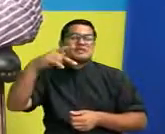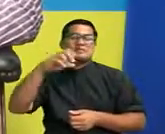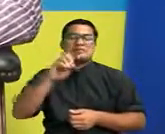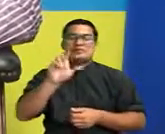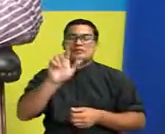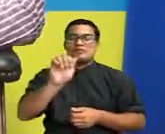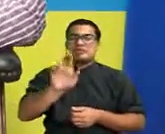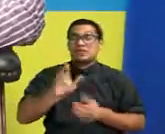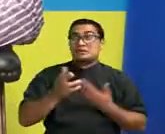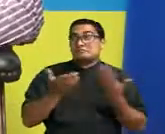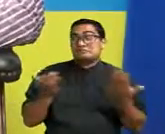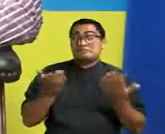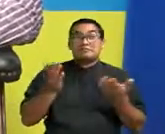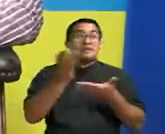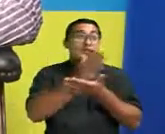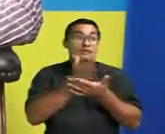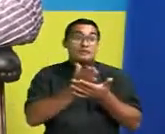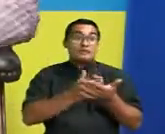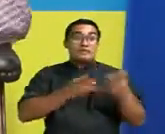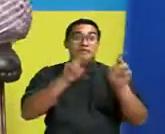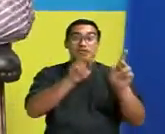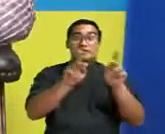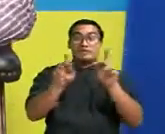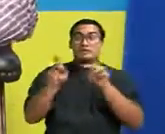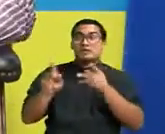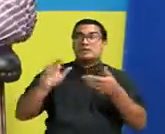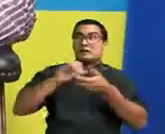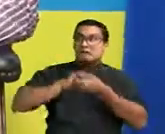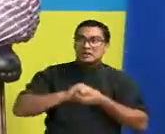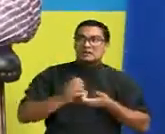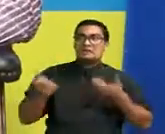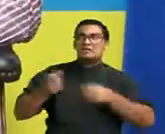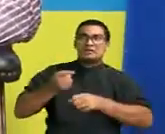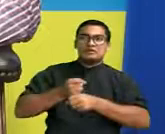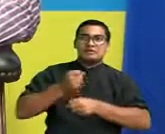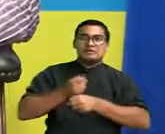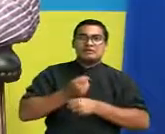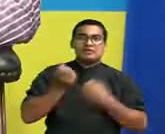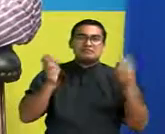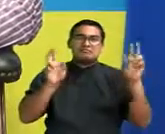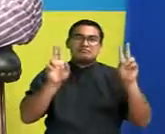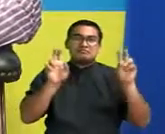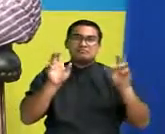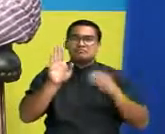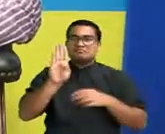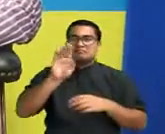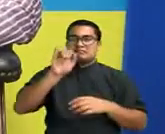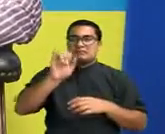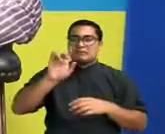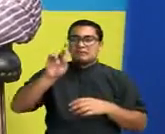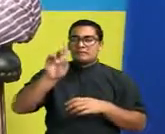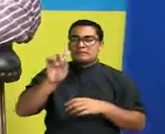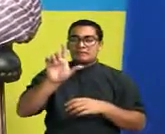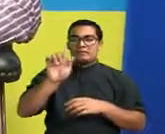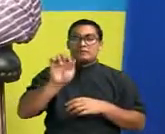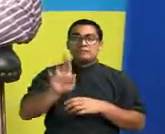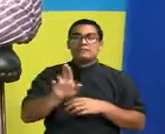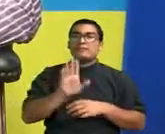ha conocido compañeros de trabajo, amigos con este síndrome. Para hablar muy